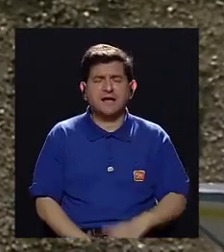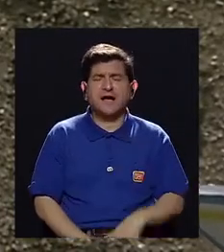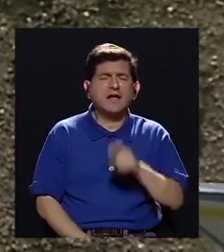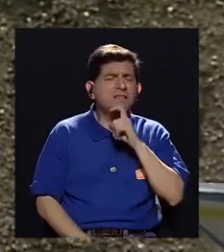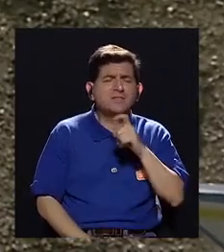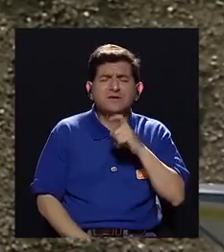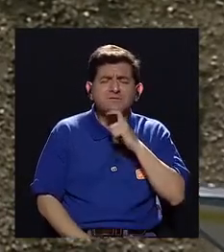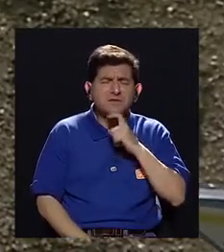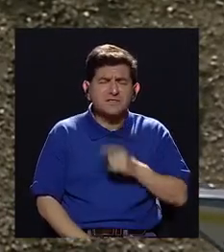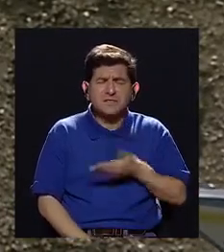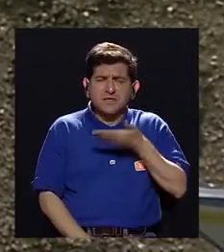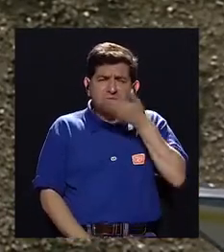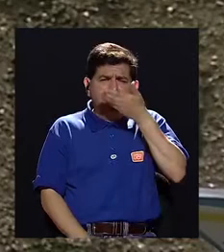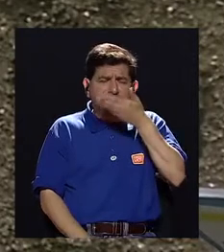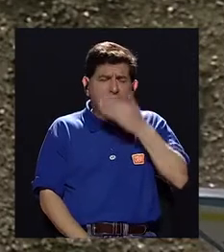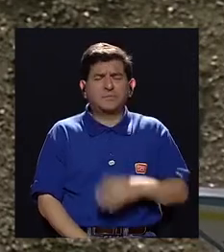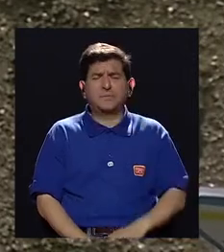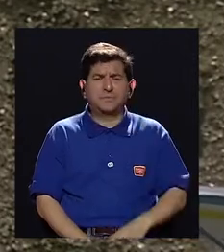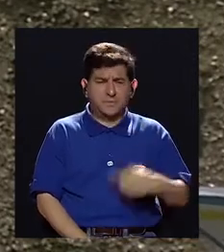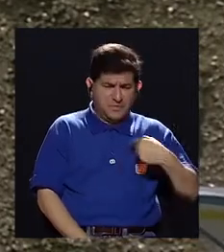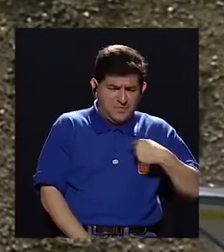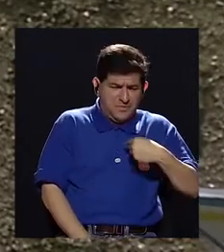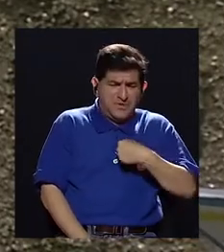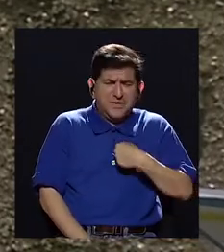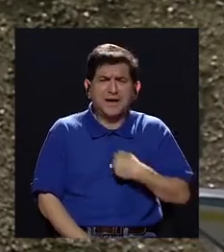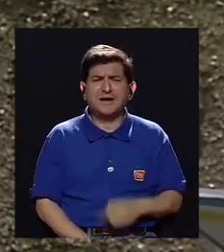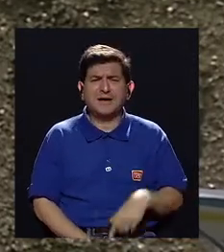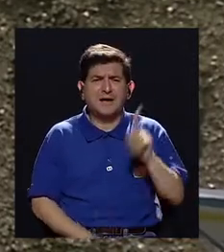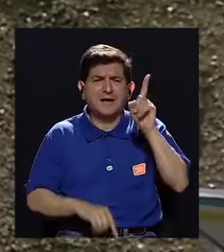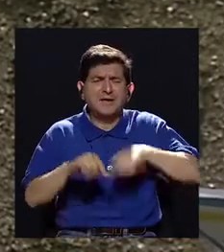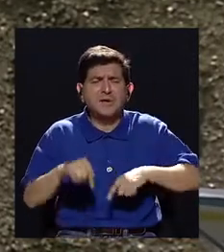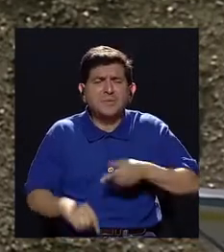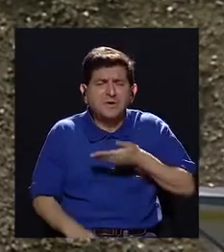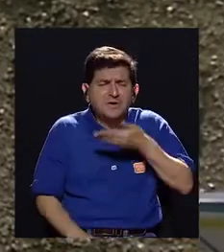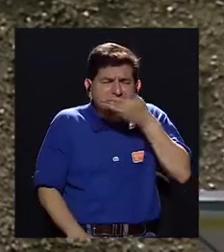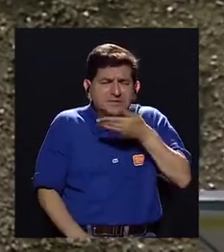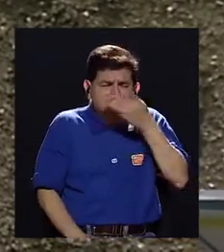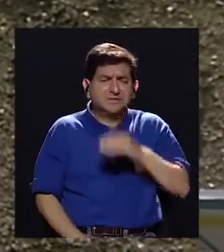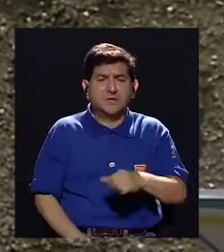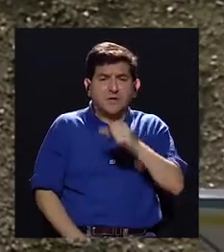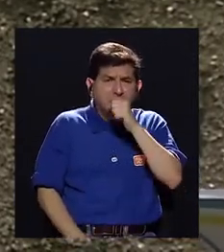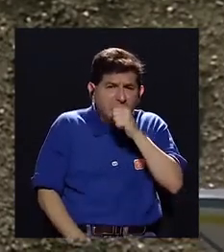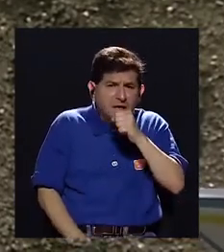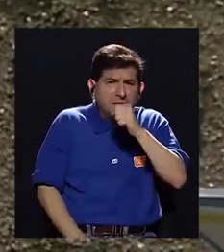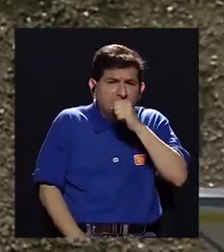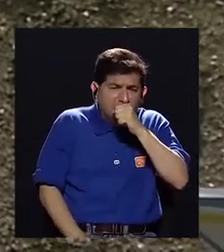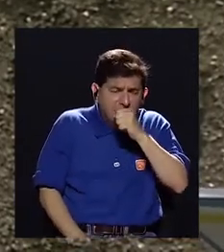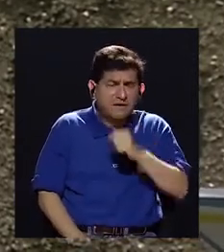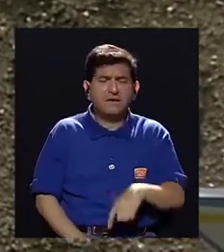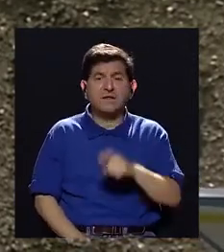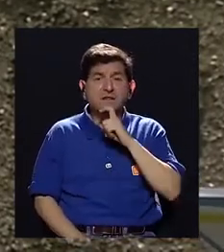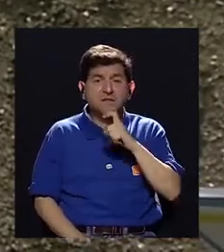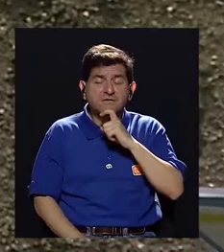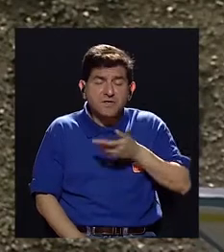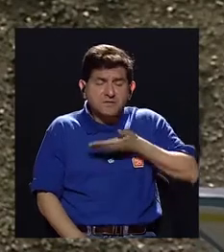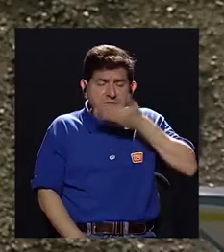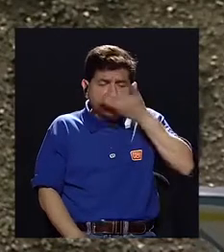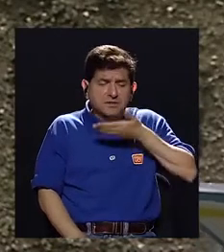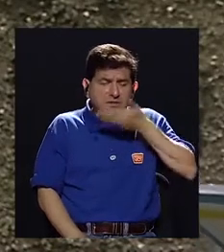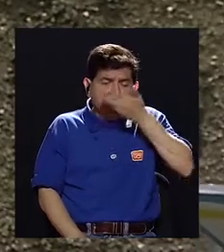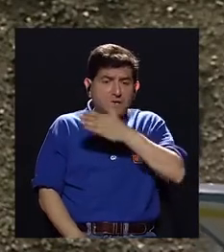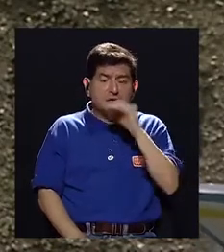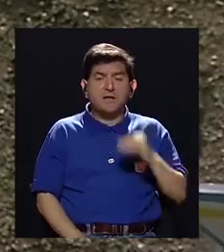de pecho o bronquios cerrados, etcétera, que se manifiestan con tos, con algún grado de dificultad respiratoria